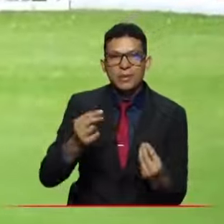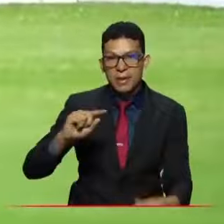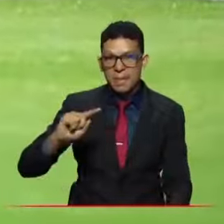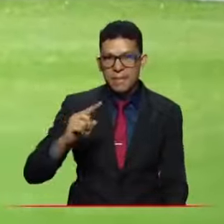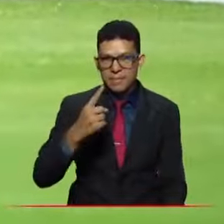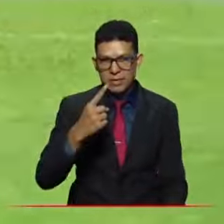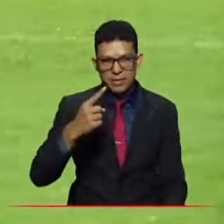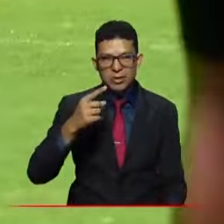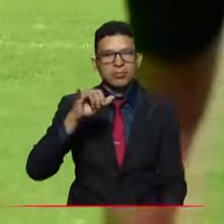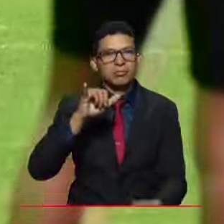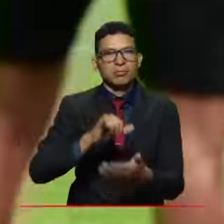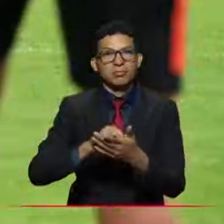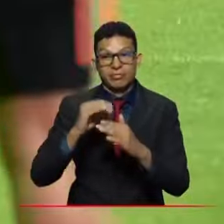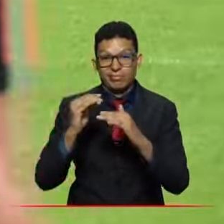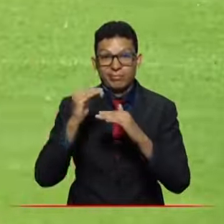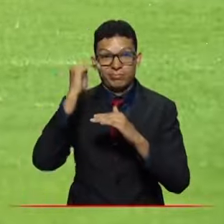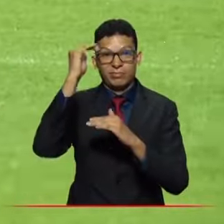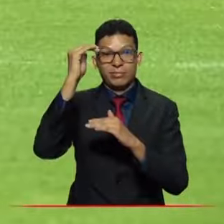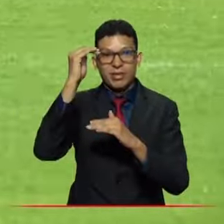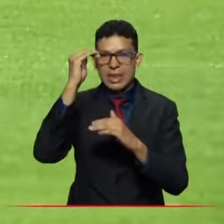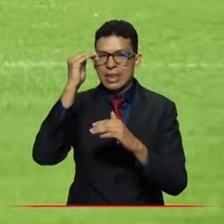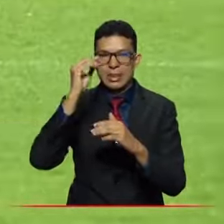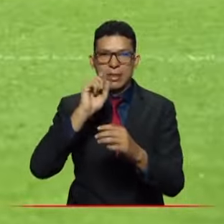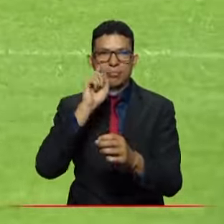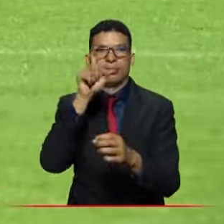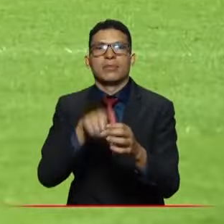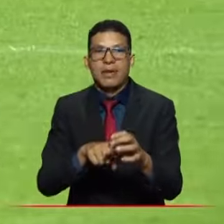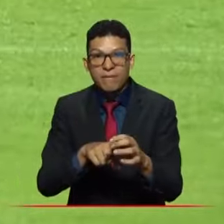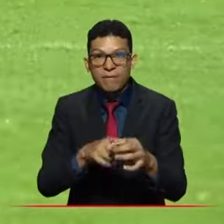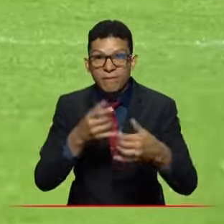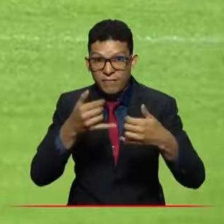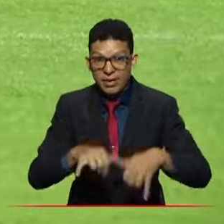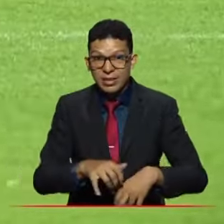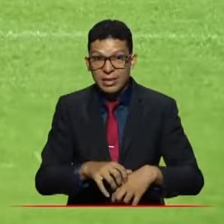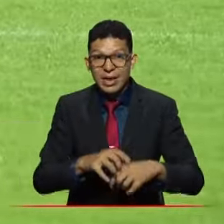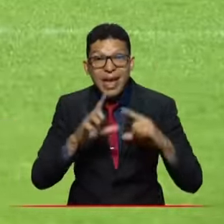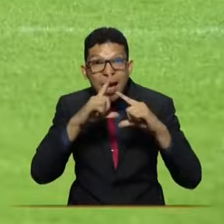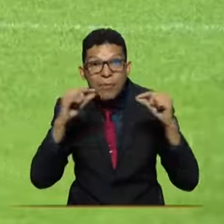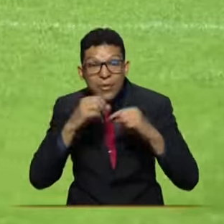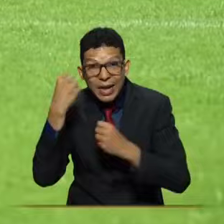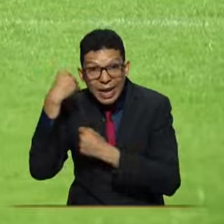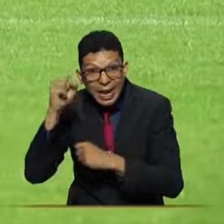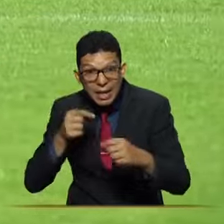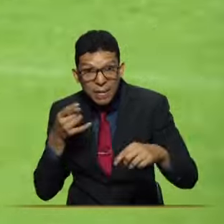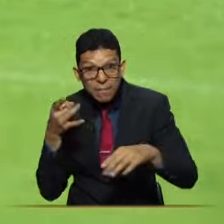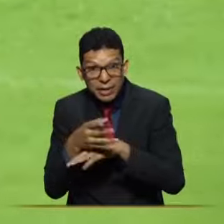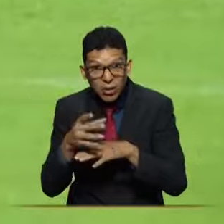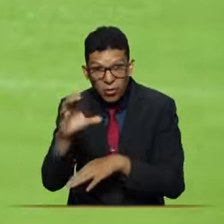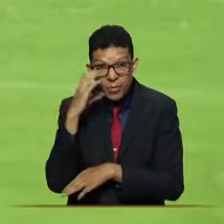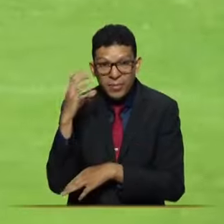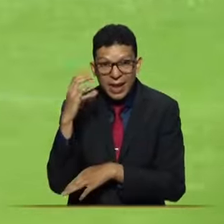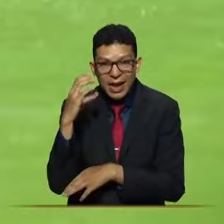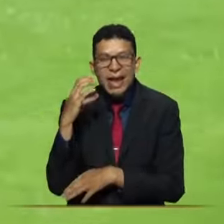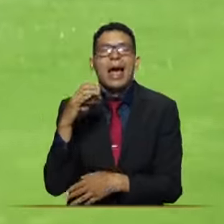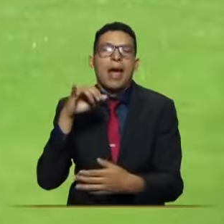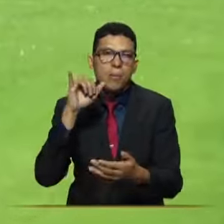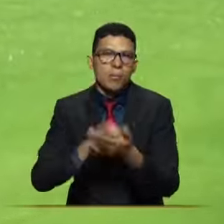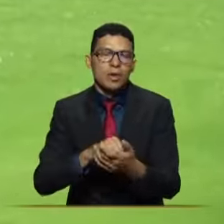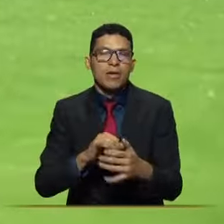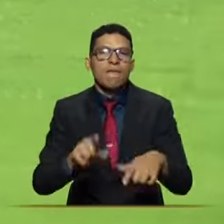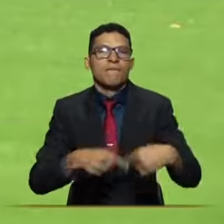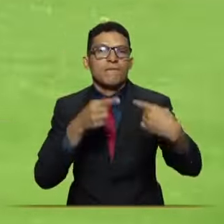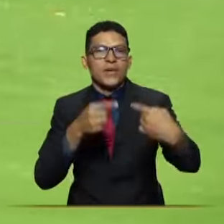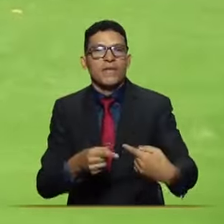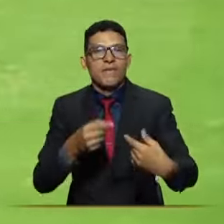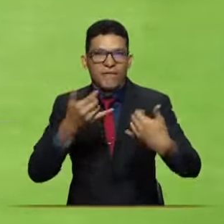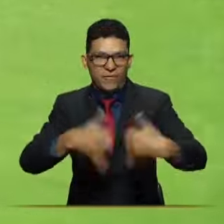primer lugar, llegarán directamente a la final. Si Colombia le gana a Japón, va directamente a la final. Mientras que los segundos van a competir